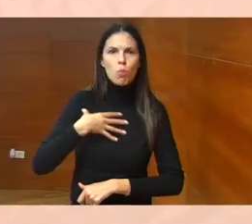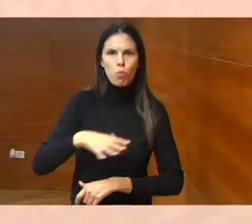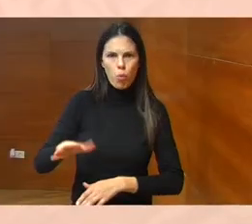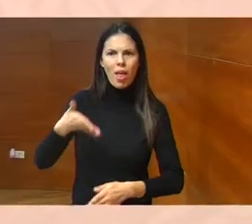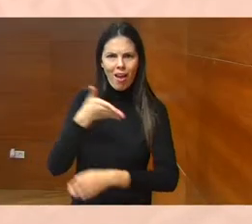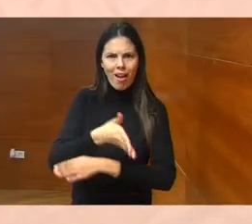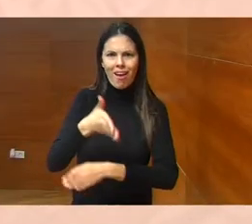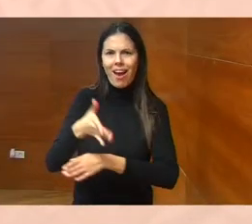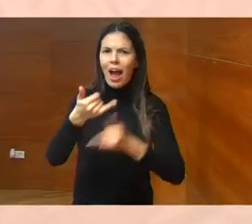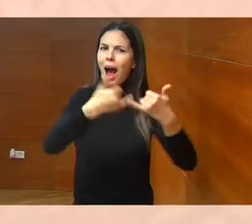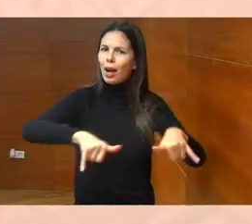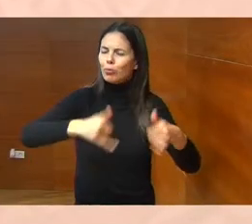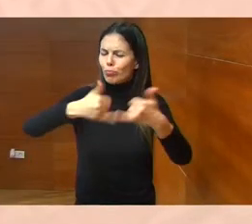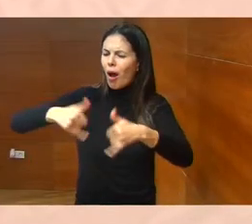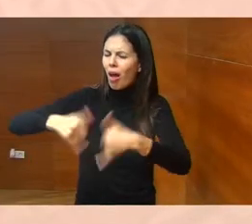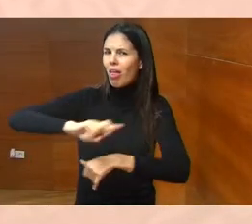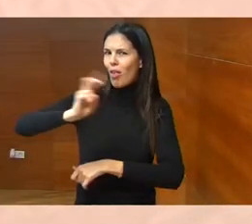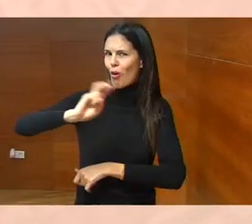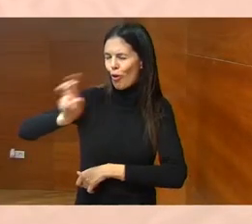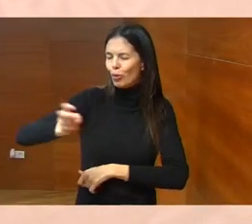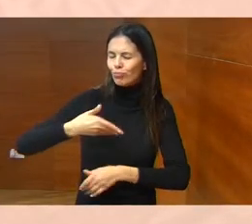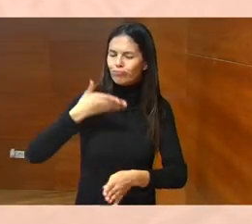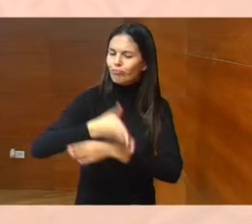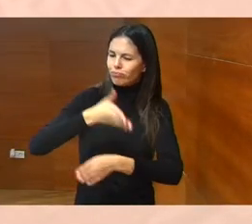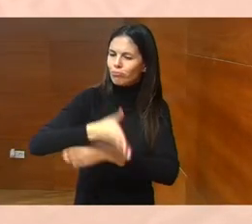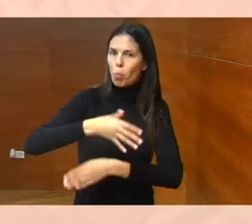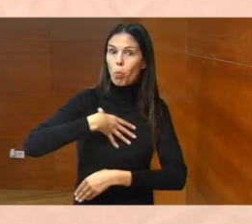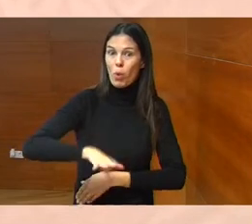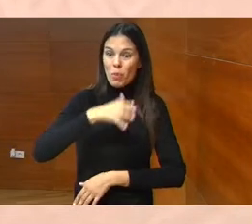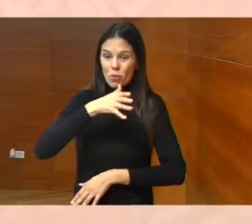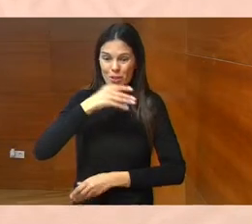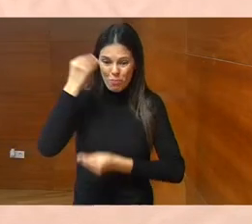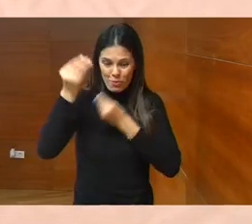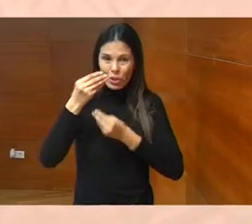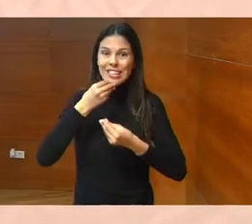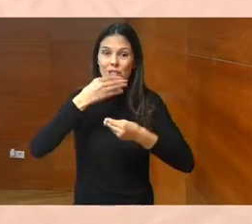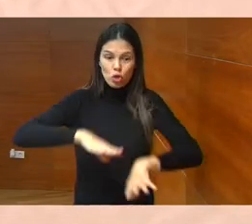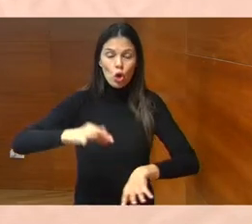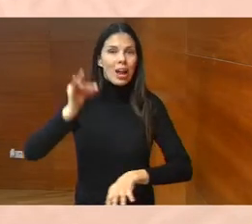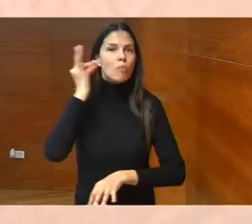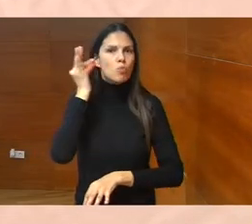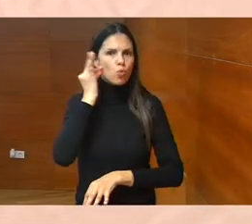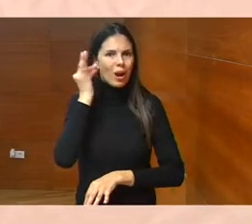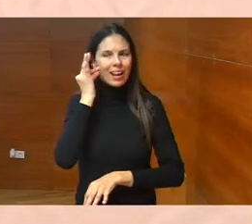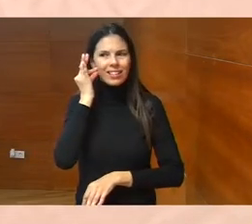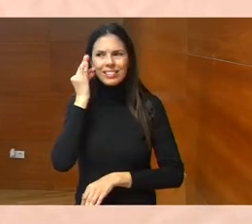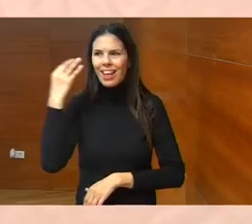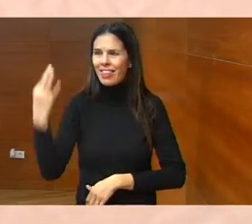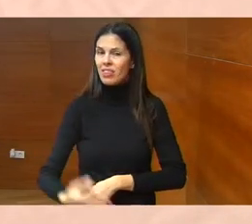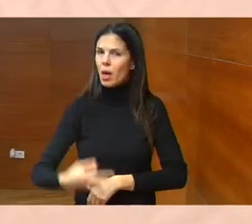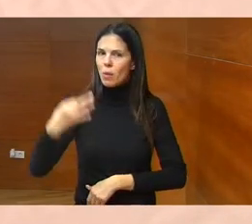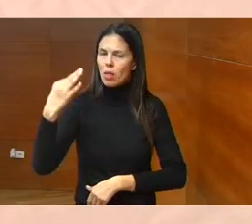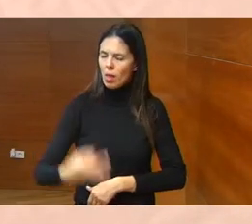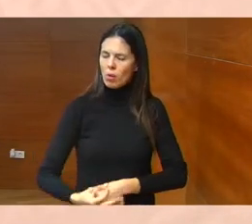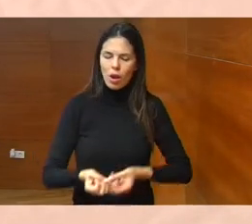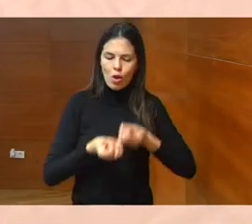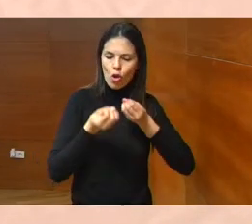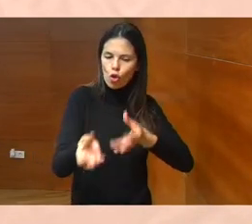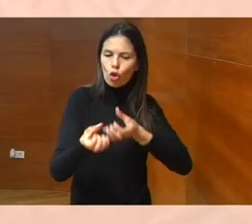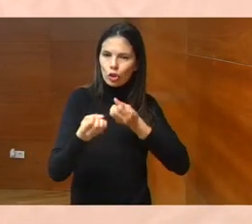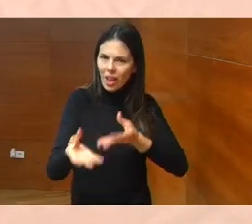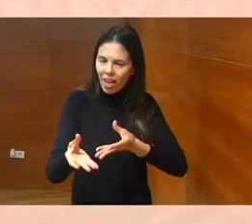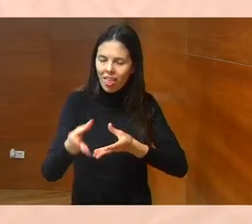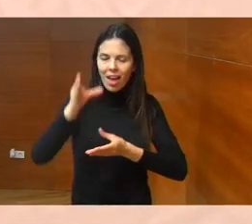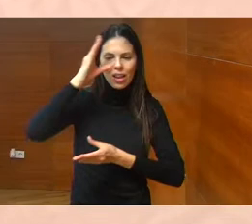algún maíz Porque seguramente creo que a historias mulleres ten que ser contada tienen que ser